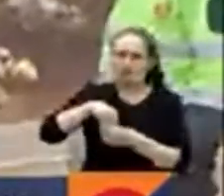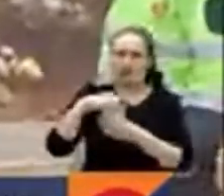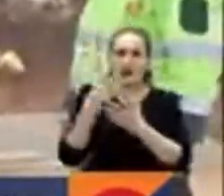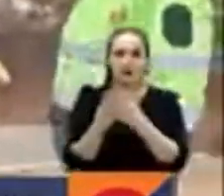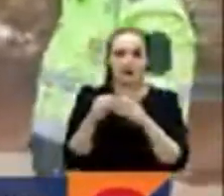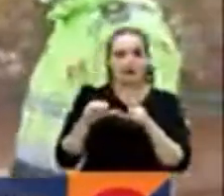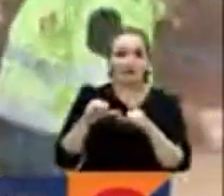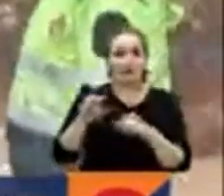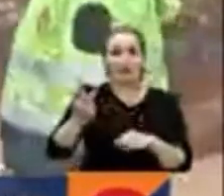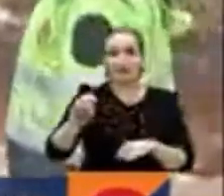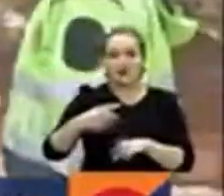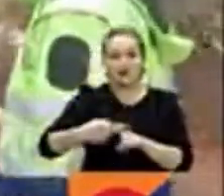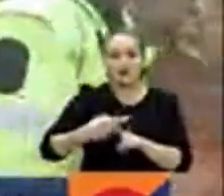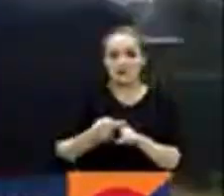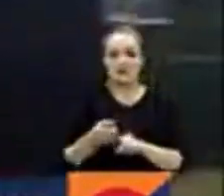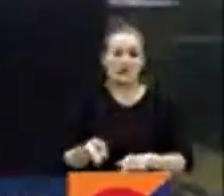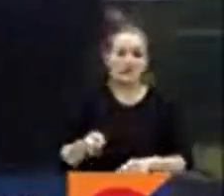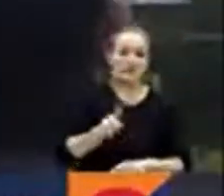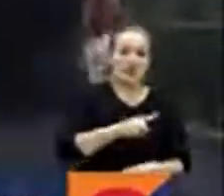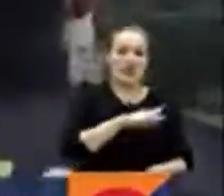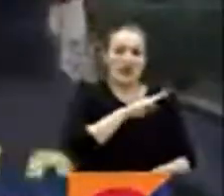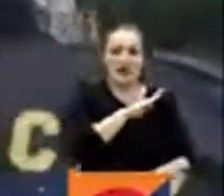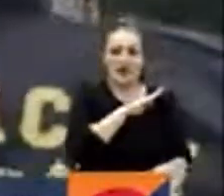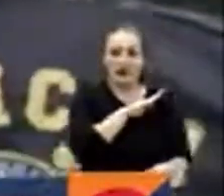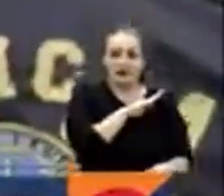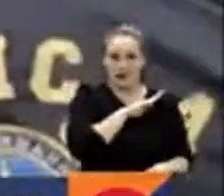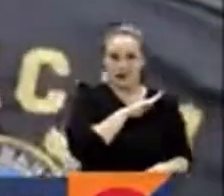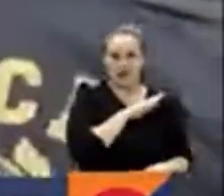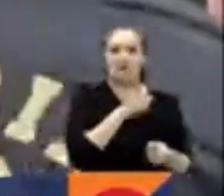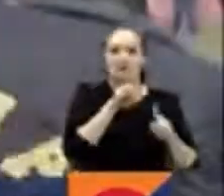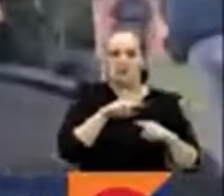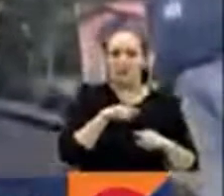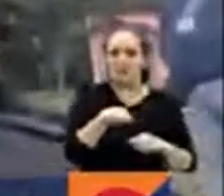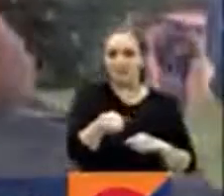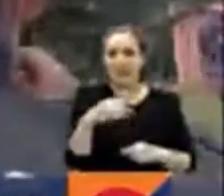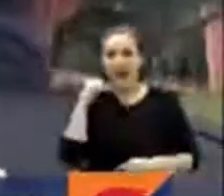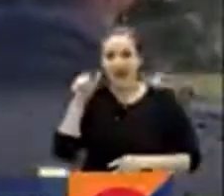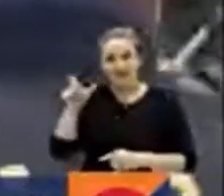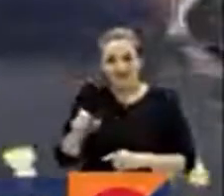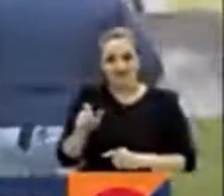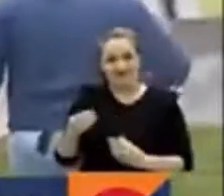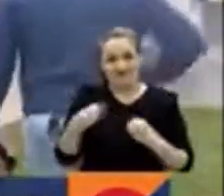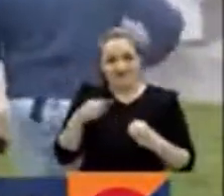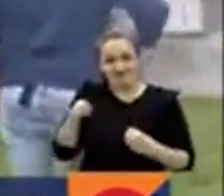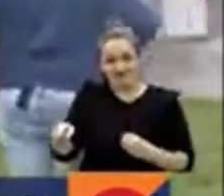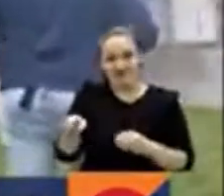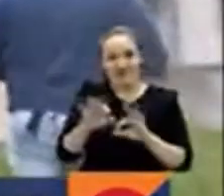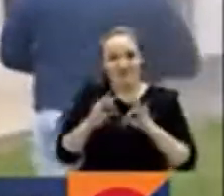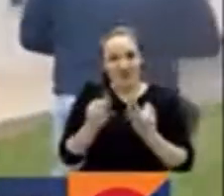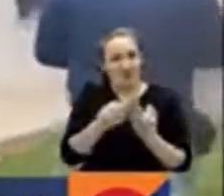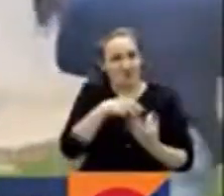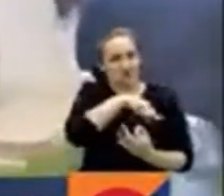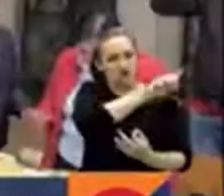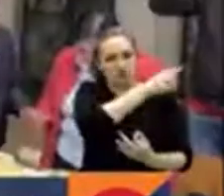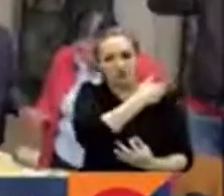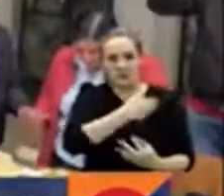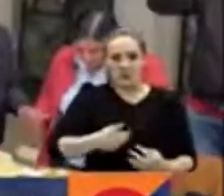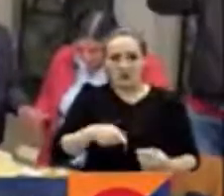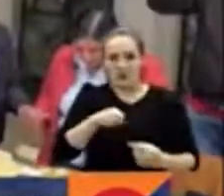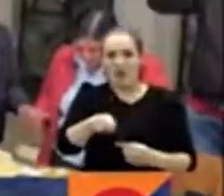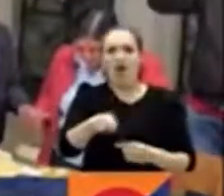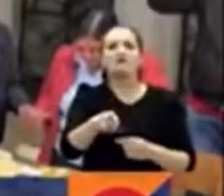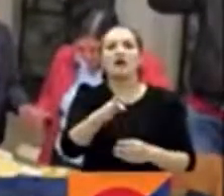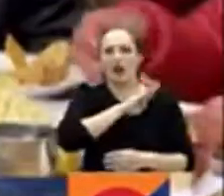también recae sobre el alcalde de Anguía, pueblo de Cajamarca, la región de donde proviene el núcleo de Castillo y con quien Paredes